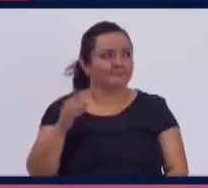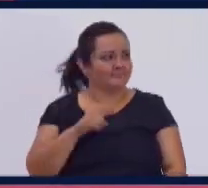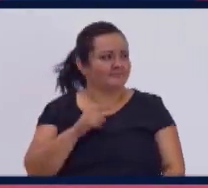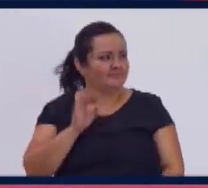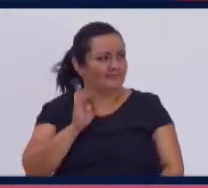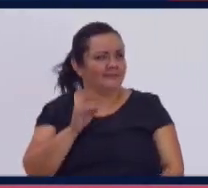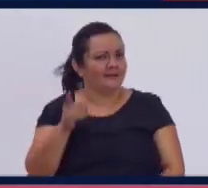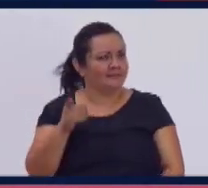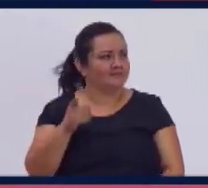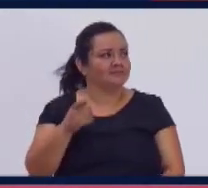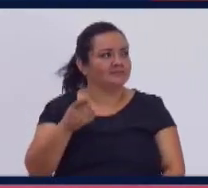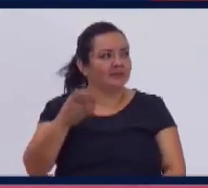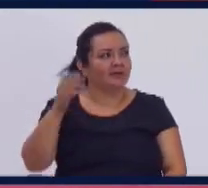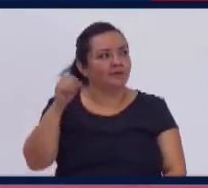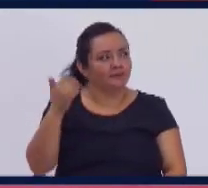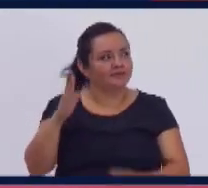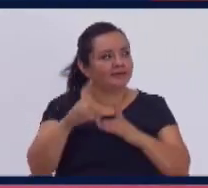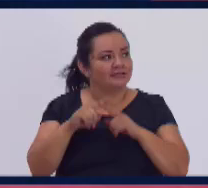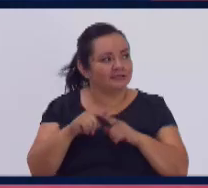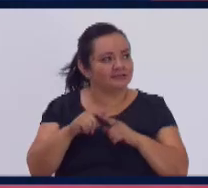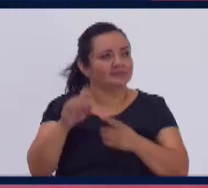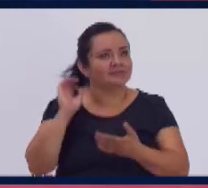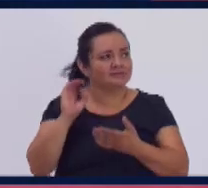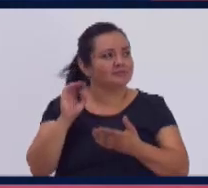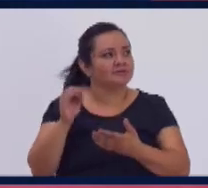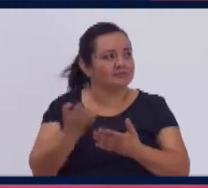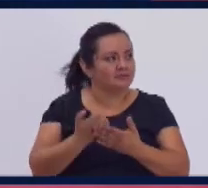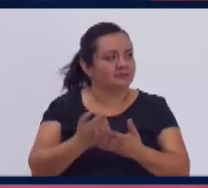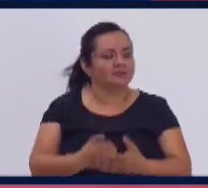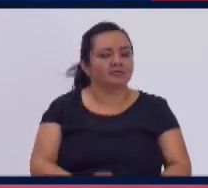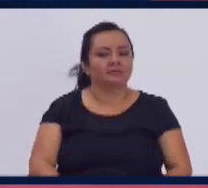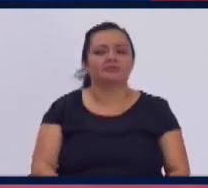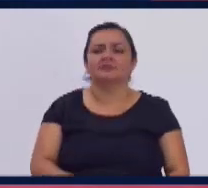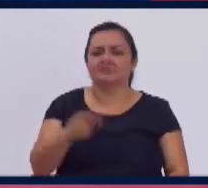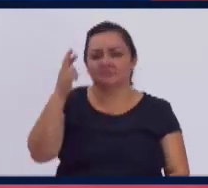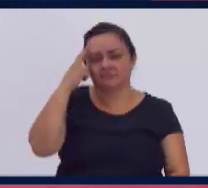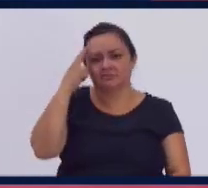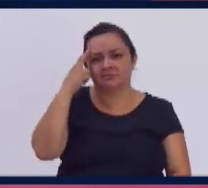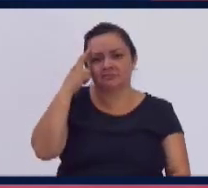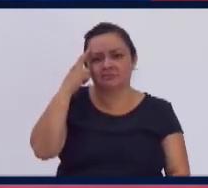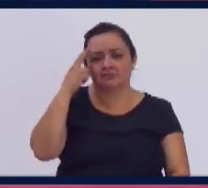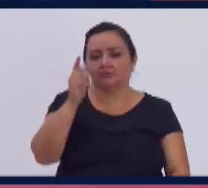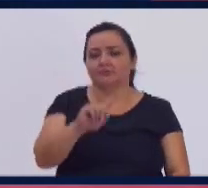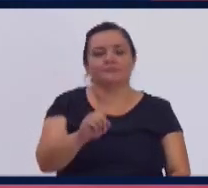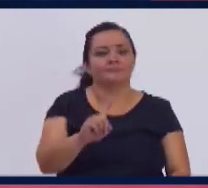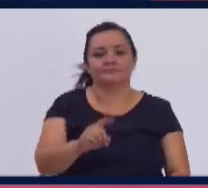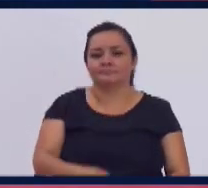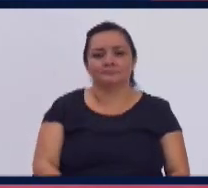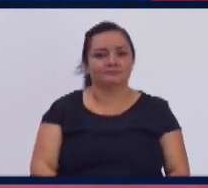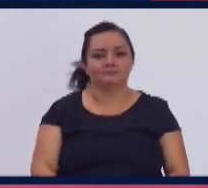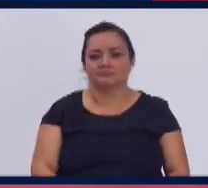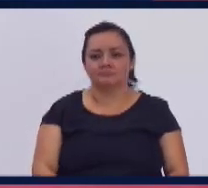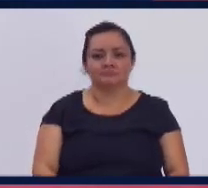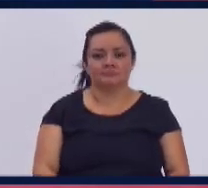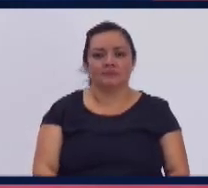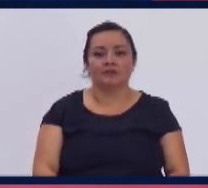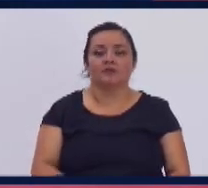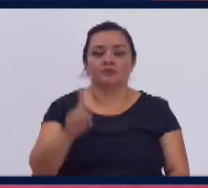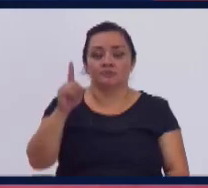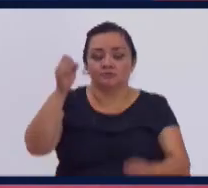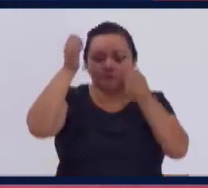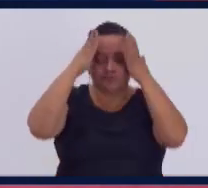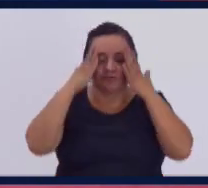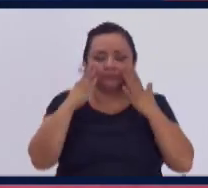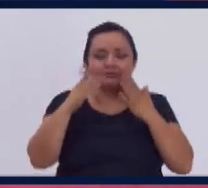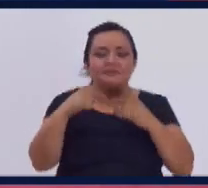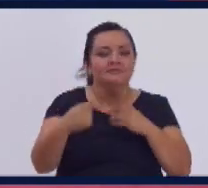hey pastor, es que aquel ha estado en otras iglesias que ya han andado predicando así. Sí, tiene razón. No, cuando Dios unge a